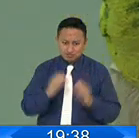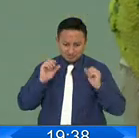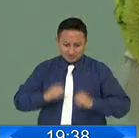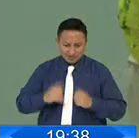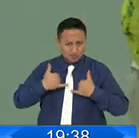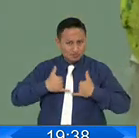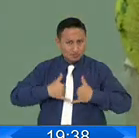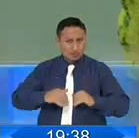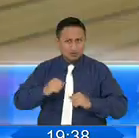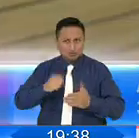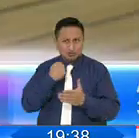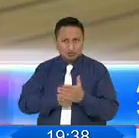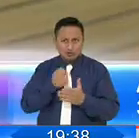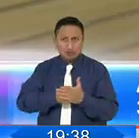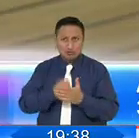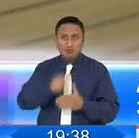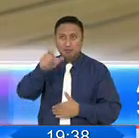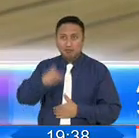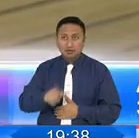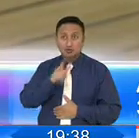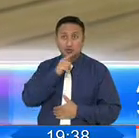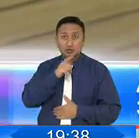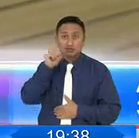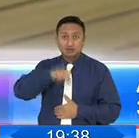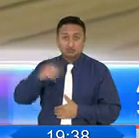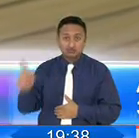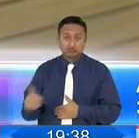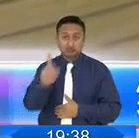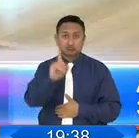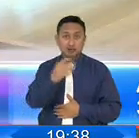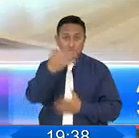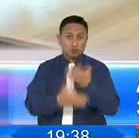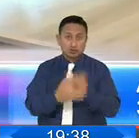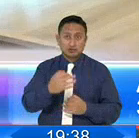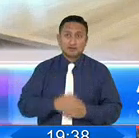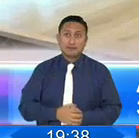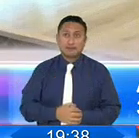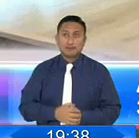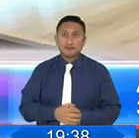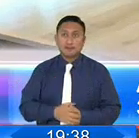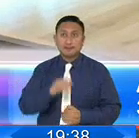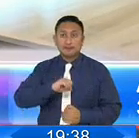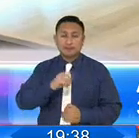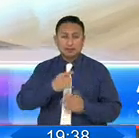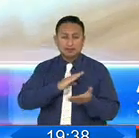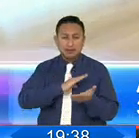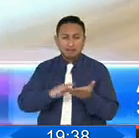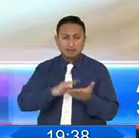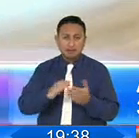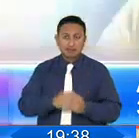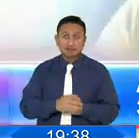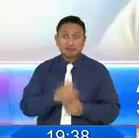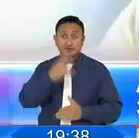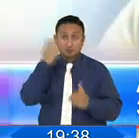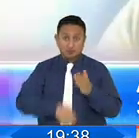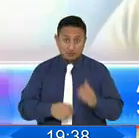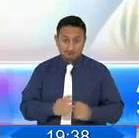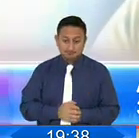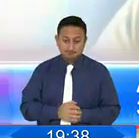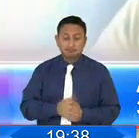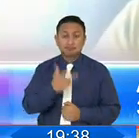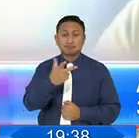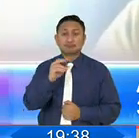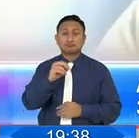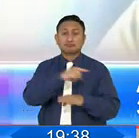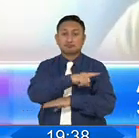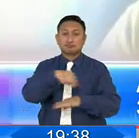todos los modos posibles al responsable, quien dio la cara y se enfrentó a la justicia para recibir la sanción correspondiente. Va a ser 30